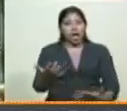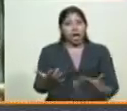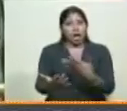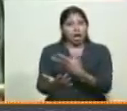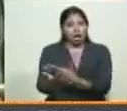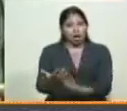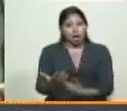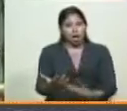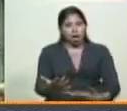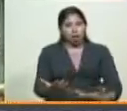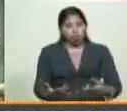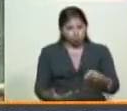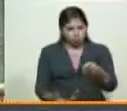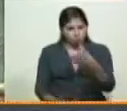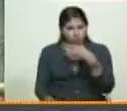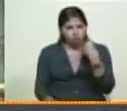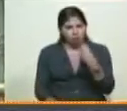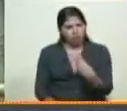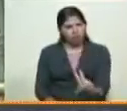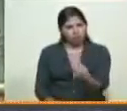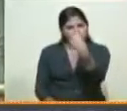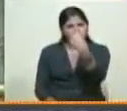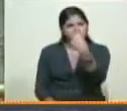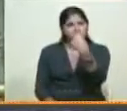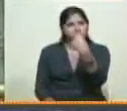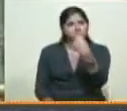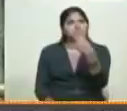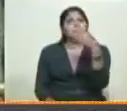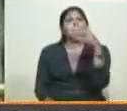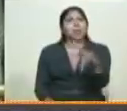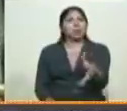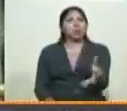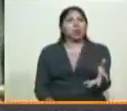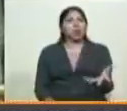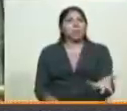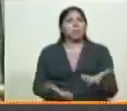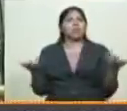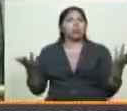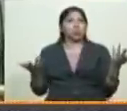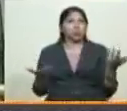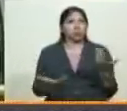muchacho, ¿qué me ves? ¿Qué pasó?